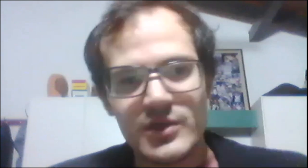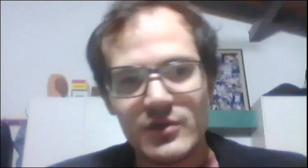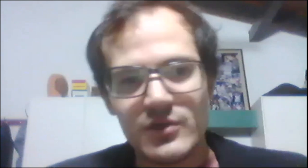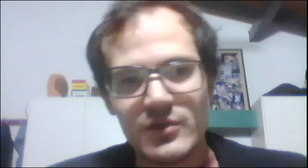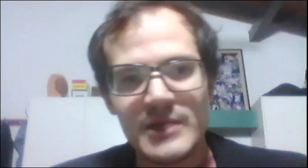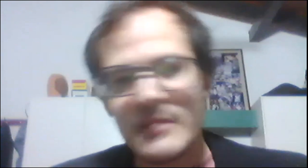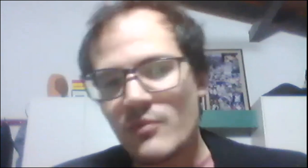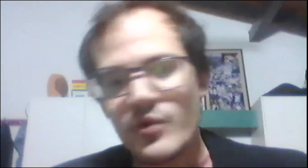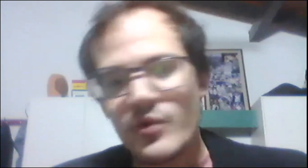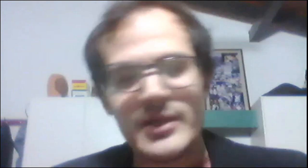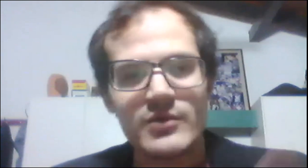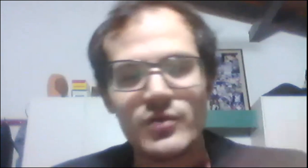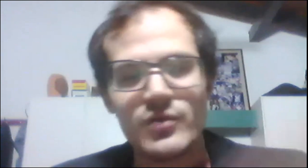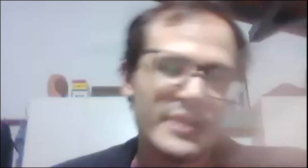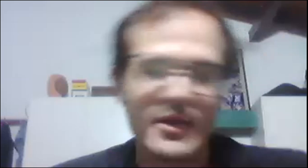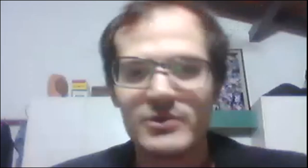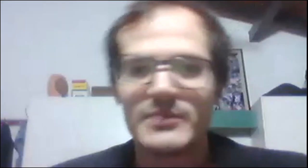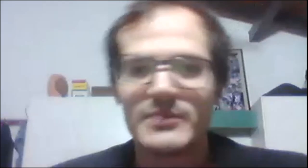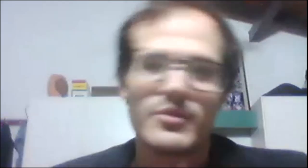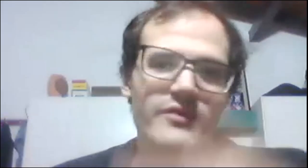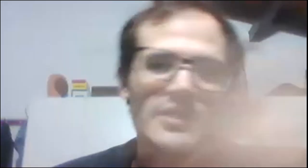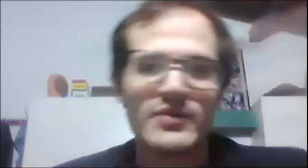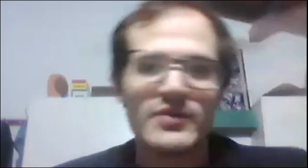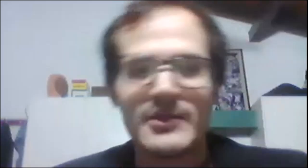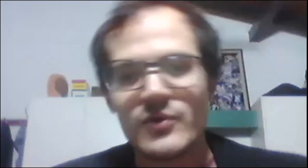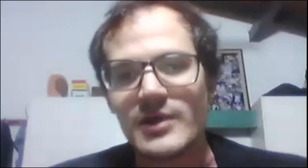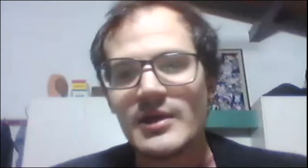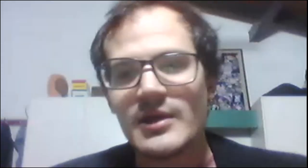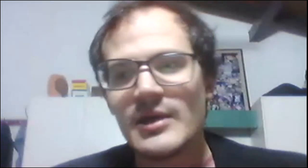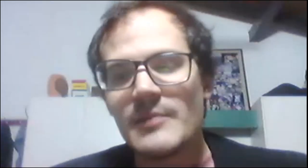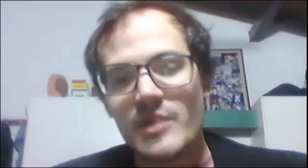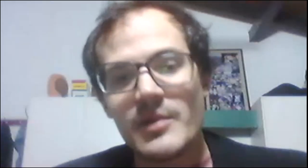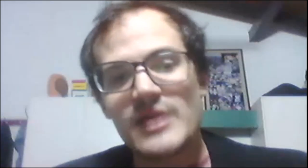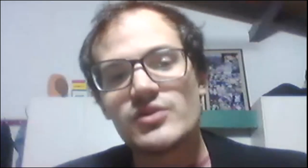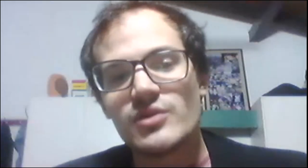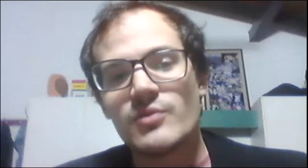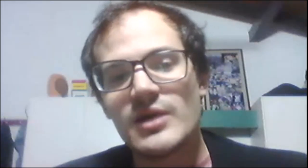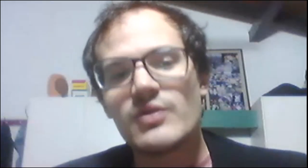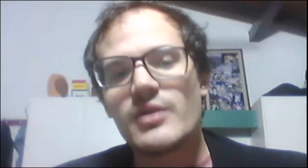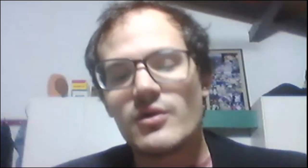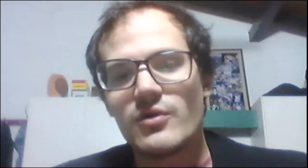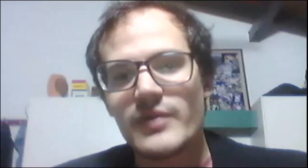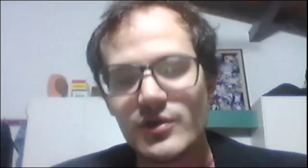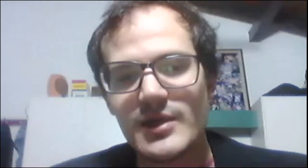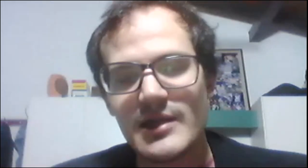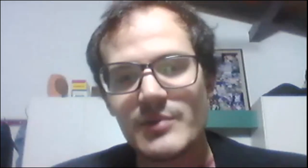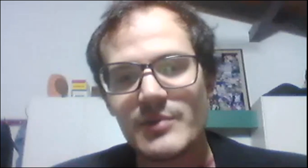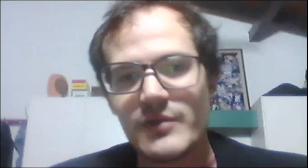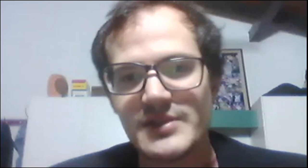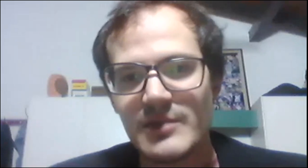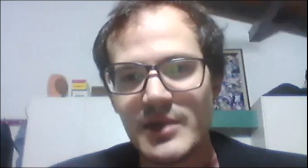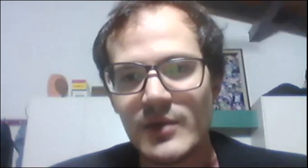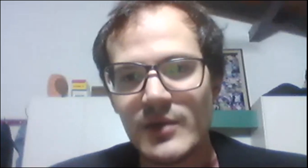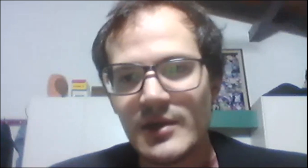la independencia. El doctor Francia no nos dejó ninguna memoria, ningún libro, tampoco Yegros, tampoco Fernando Lamora, pero Mariano Antonio Molas nos dejó